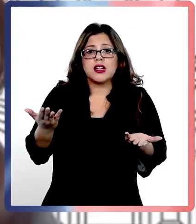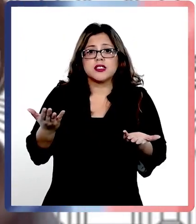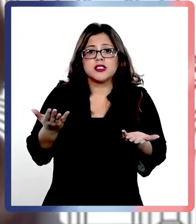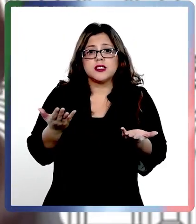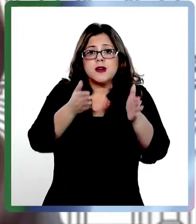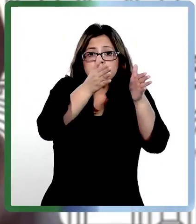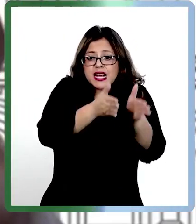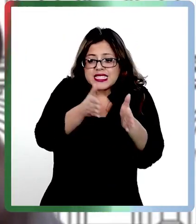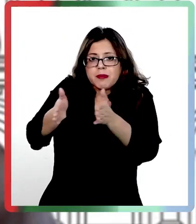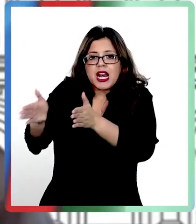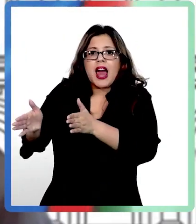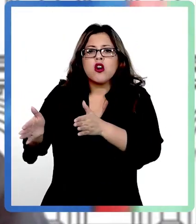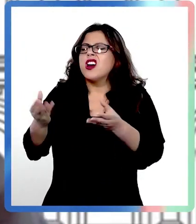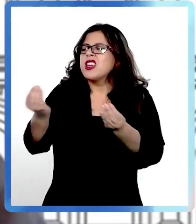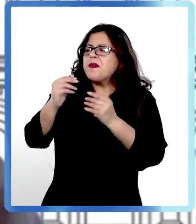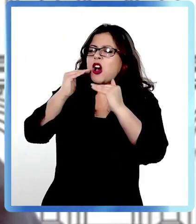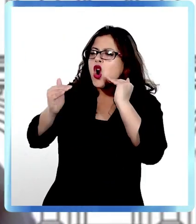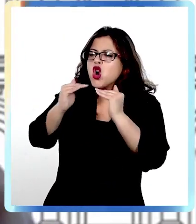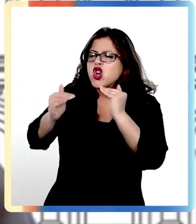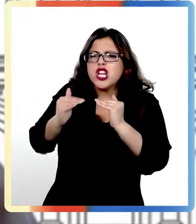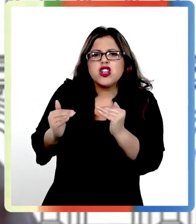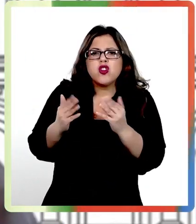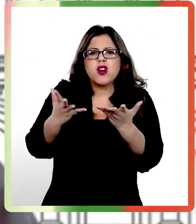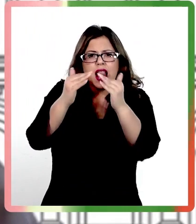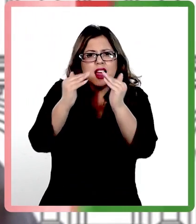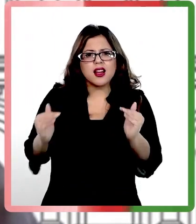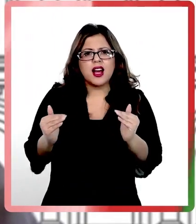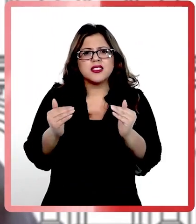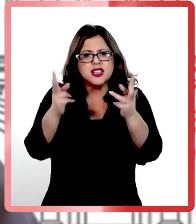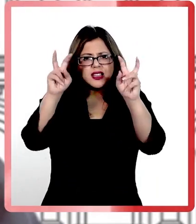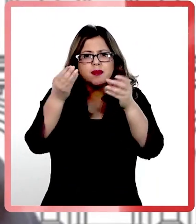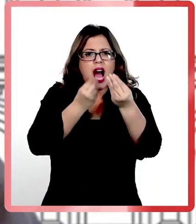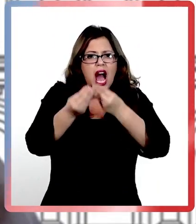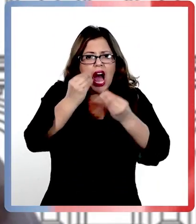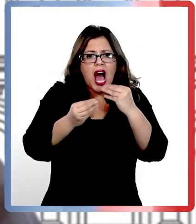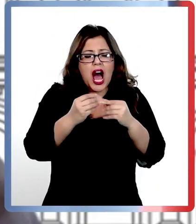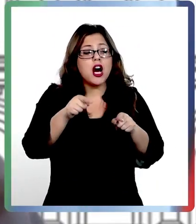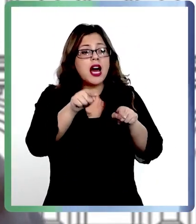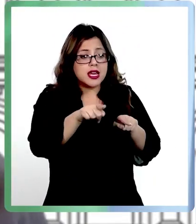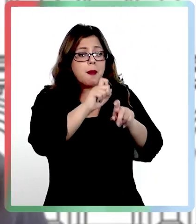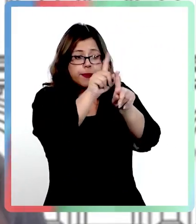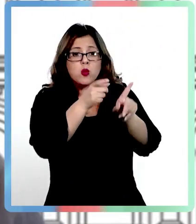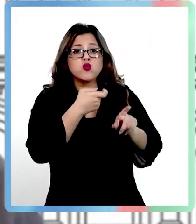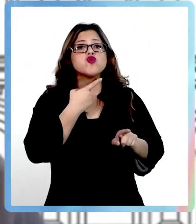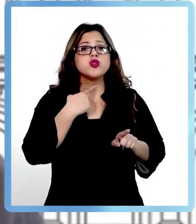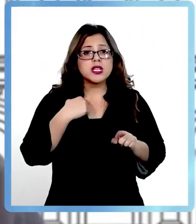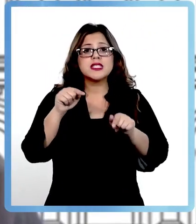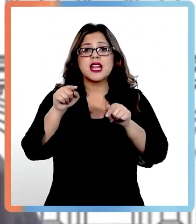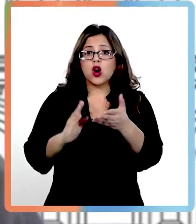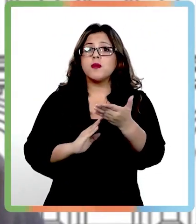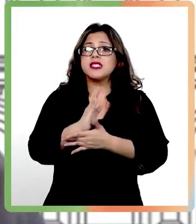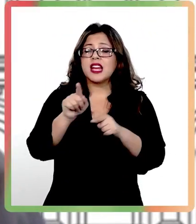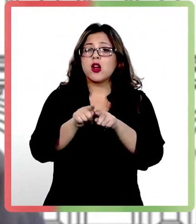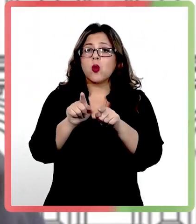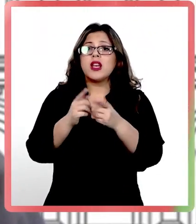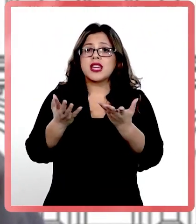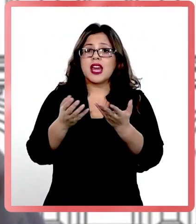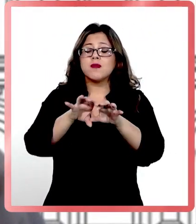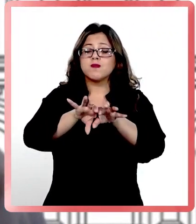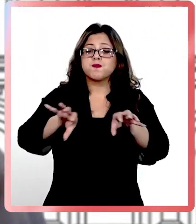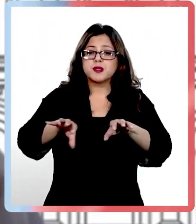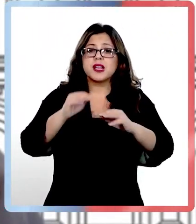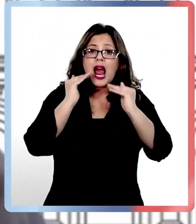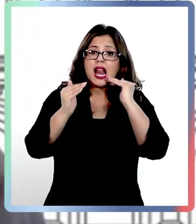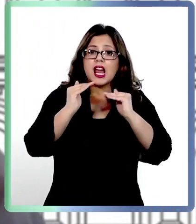ellos? Acá viene una pregunta bien interesante. Yo creo que es la oportunidad de empezar a insertar ciertos